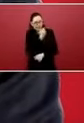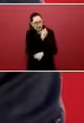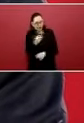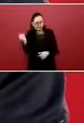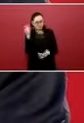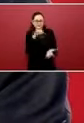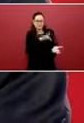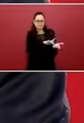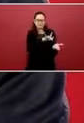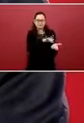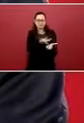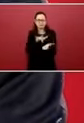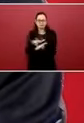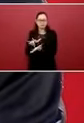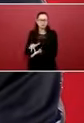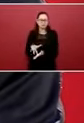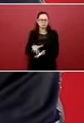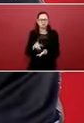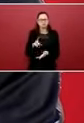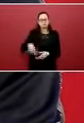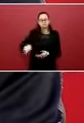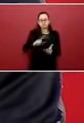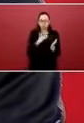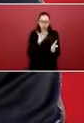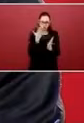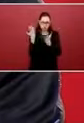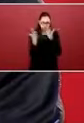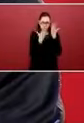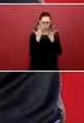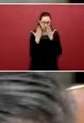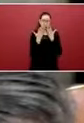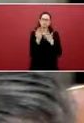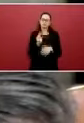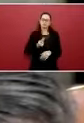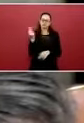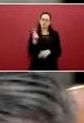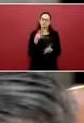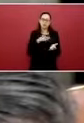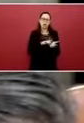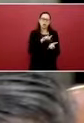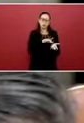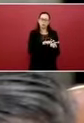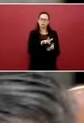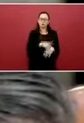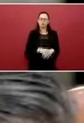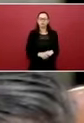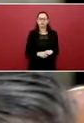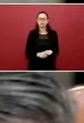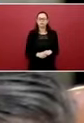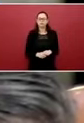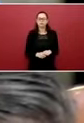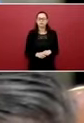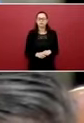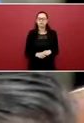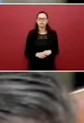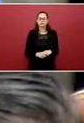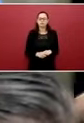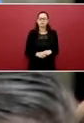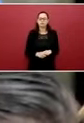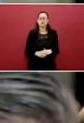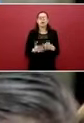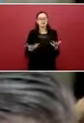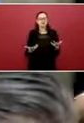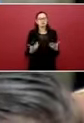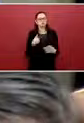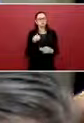que están estudiando y que merecen apoyo. Por eso la